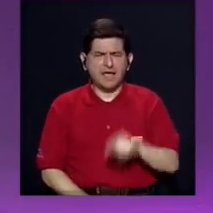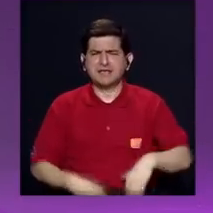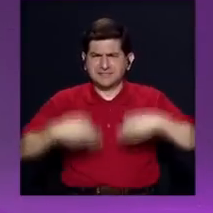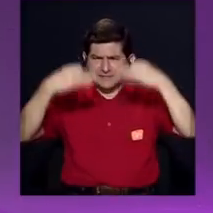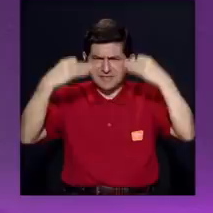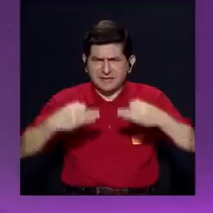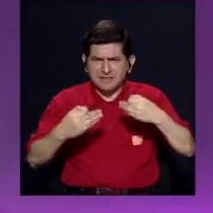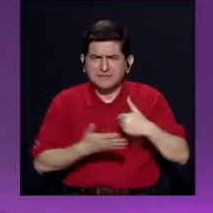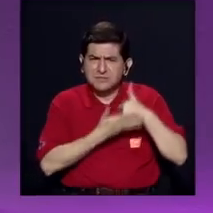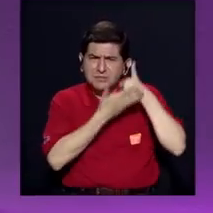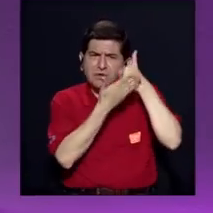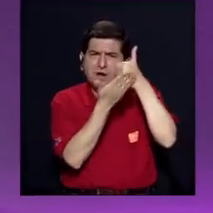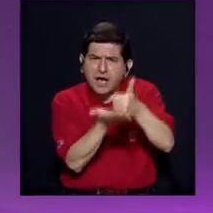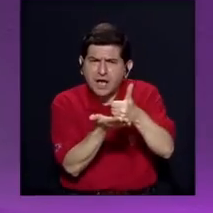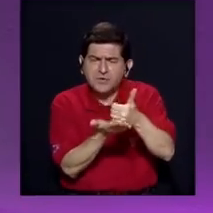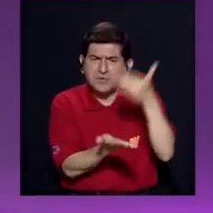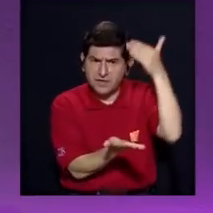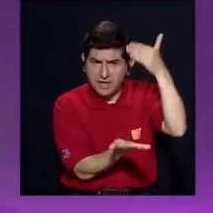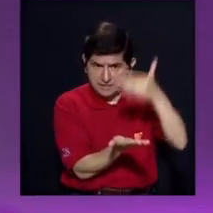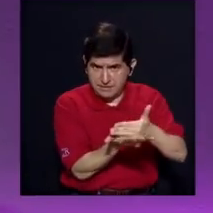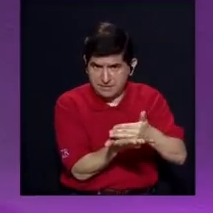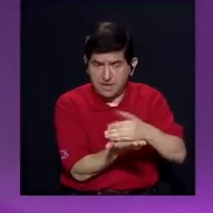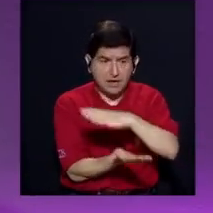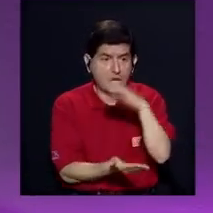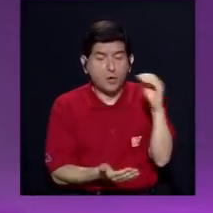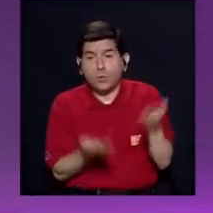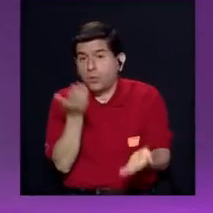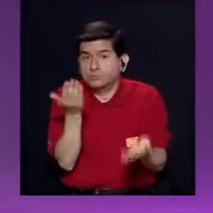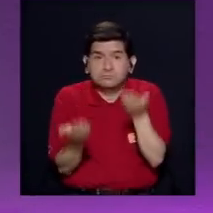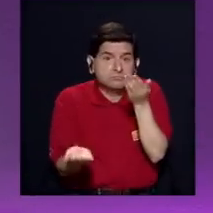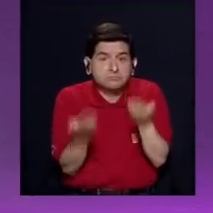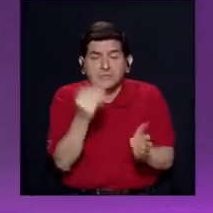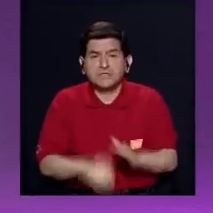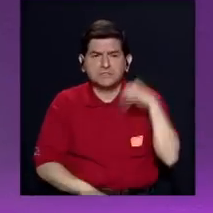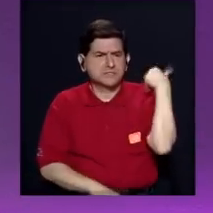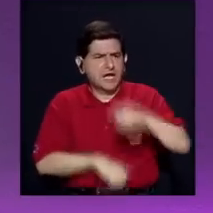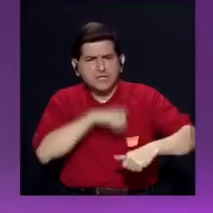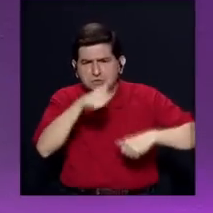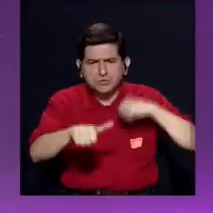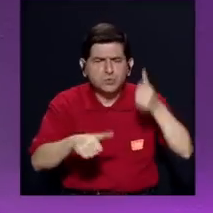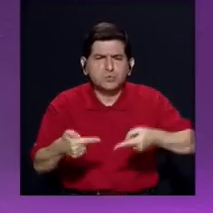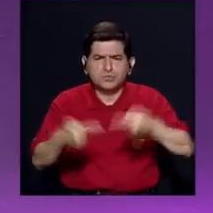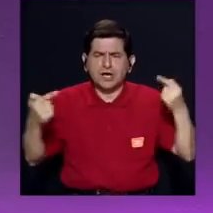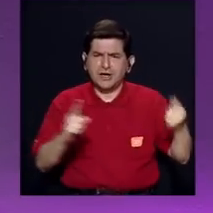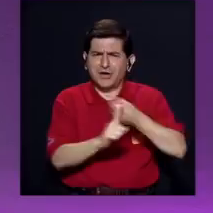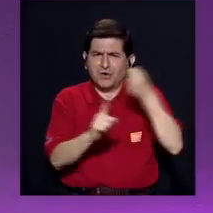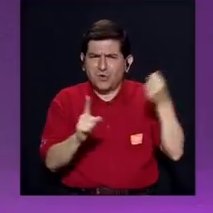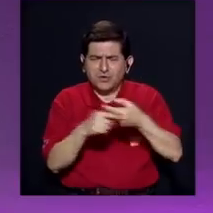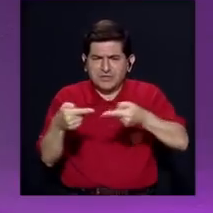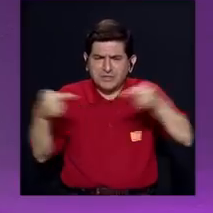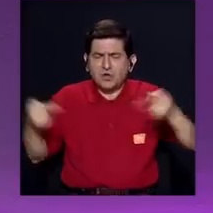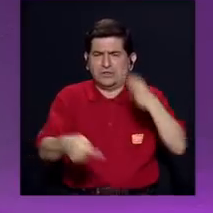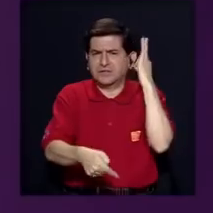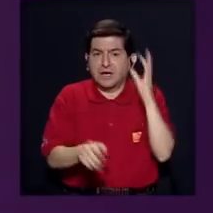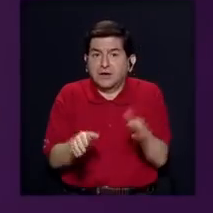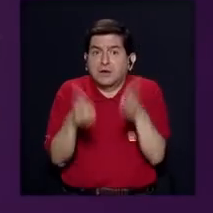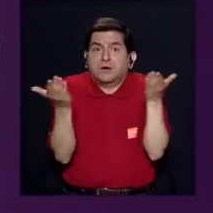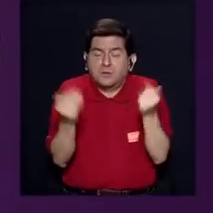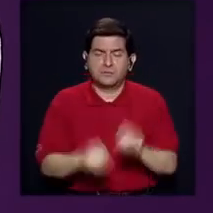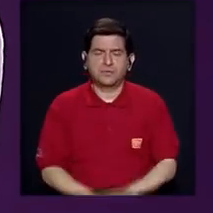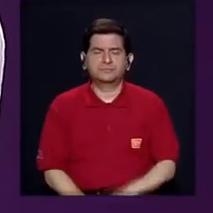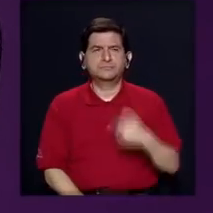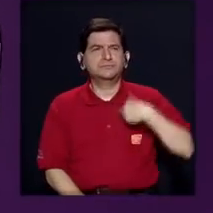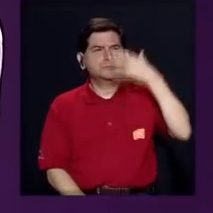decreto a detener o de alguna manera luchar contra esta violencia hacia las mujeres y creo que